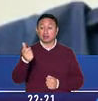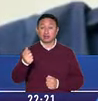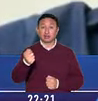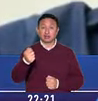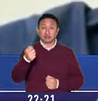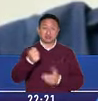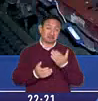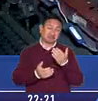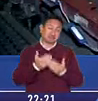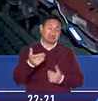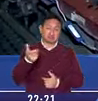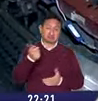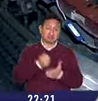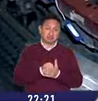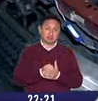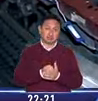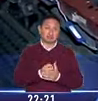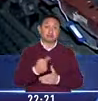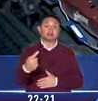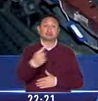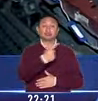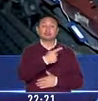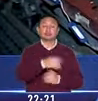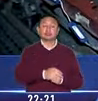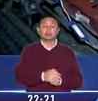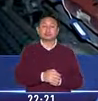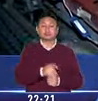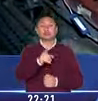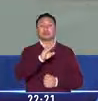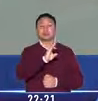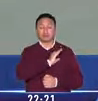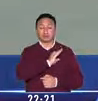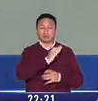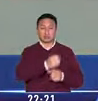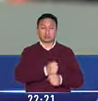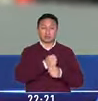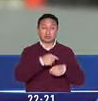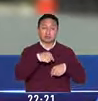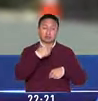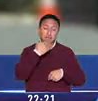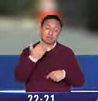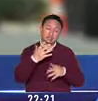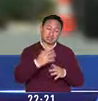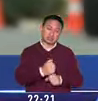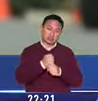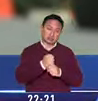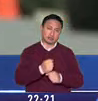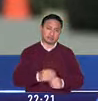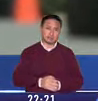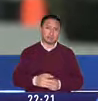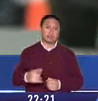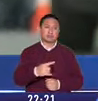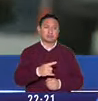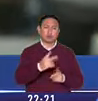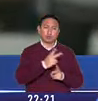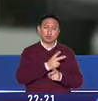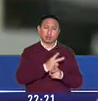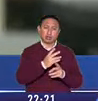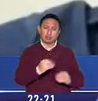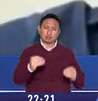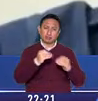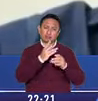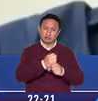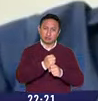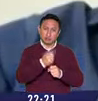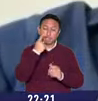controles universales. Frente a estos casos, el experto en seguridad brinda algunas recomendaciones para reforzar la seguridad.